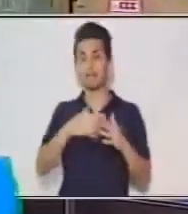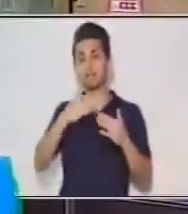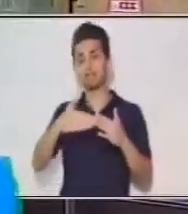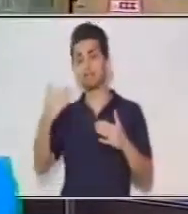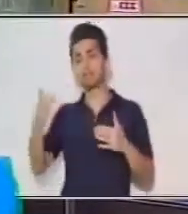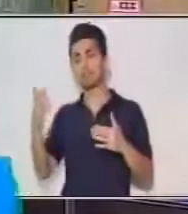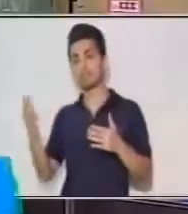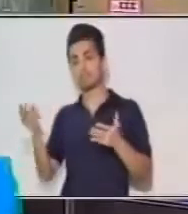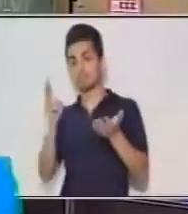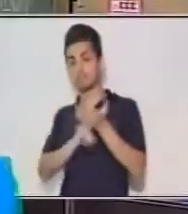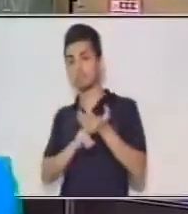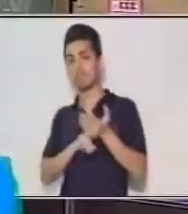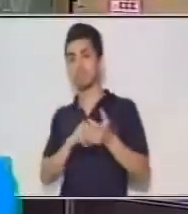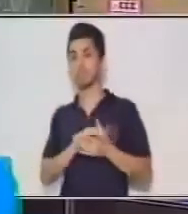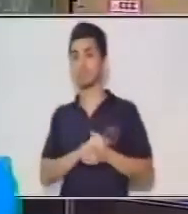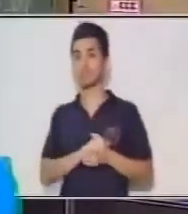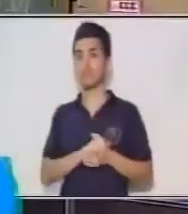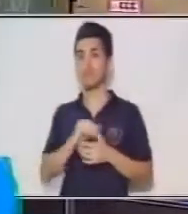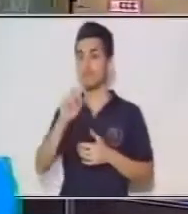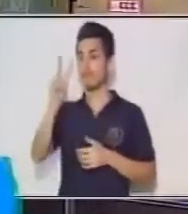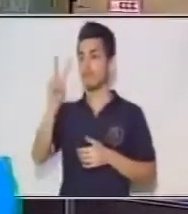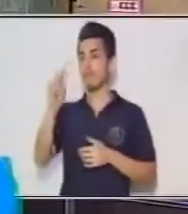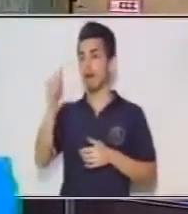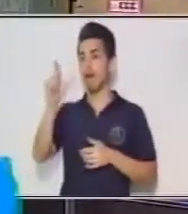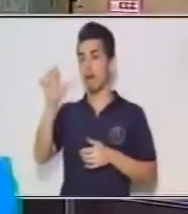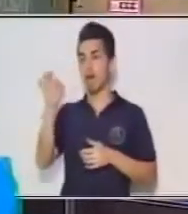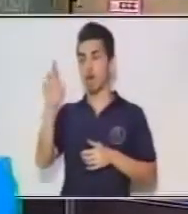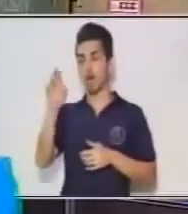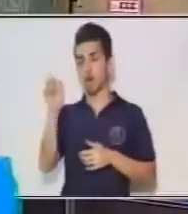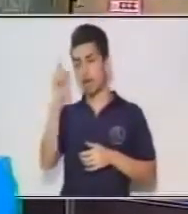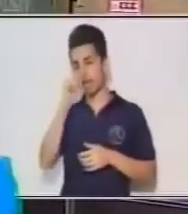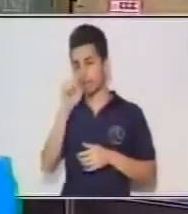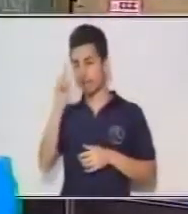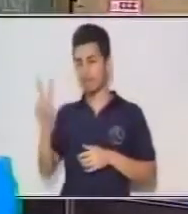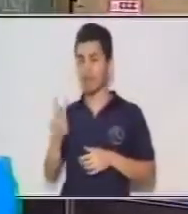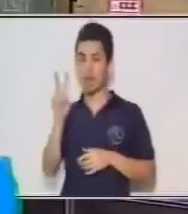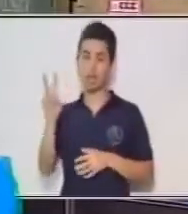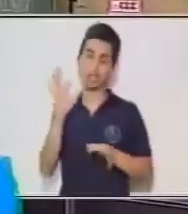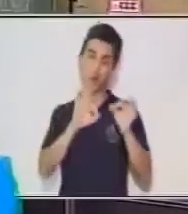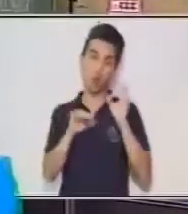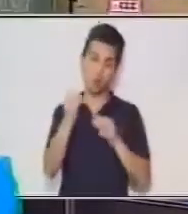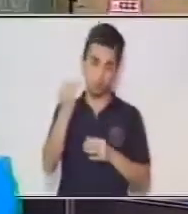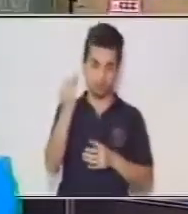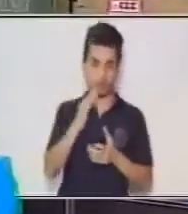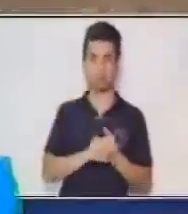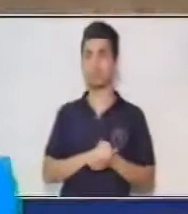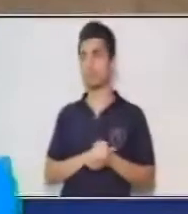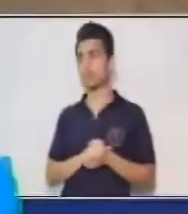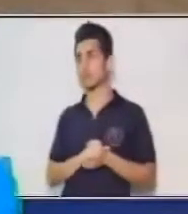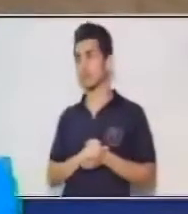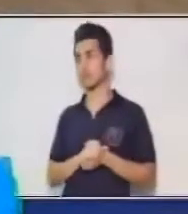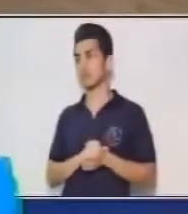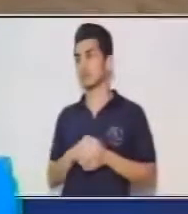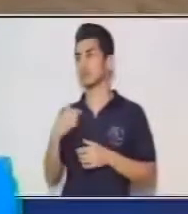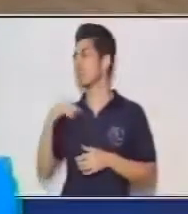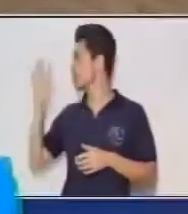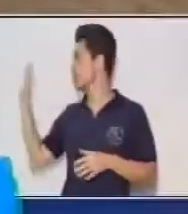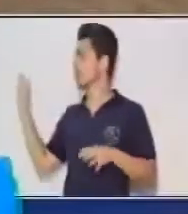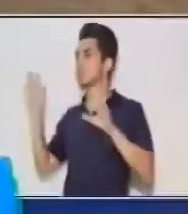aplicar los valores, ¿de acuerdo? Y de esta manera, ¿qué